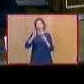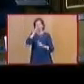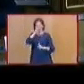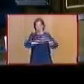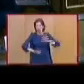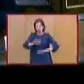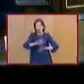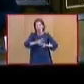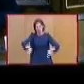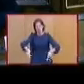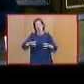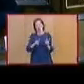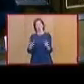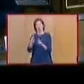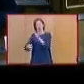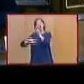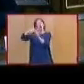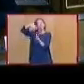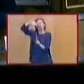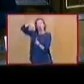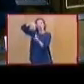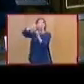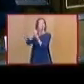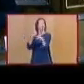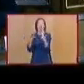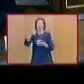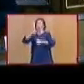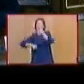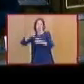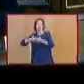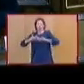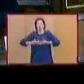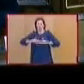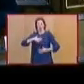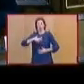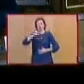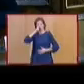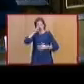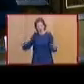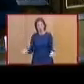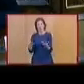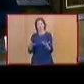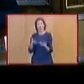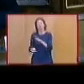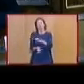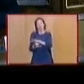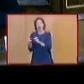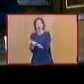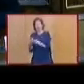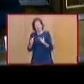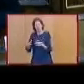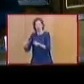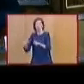objetivo, ser más competitivo y modernizar el motor de nuestra economía, el turismo, y generar empleo fundamentalmente en el sector de la